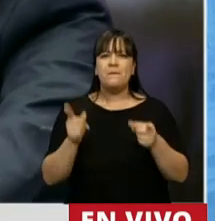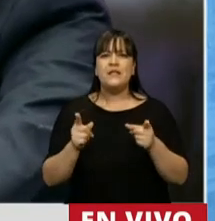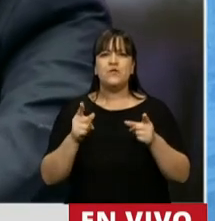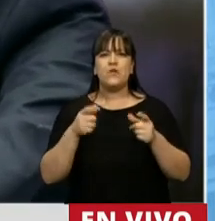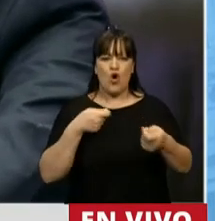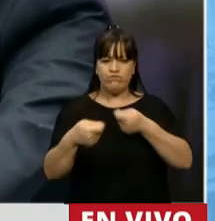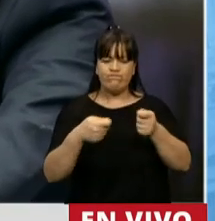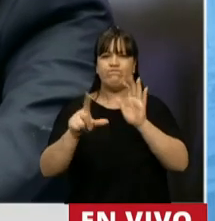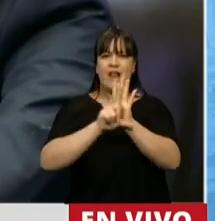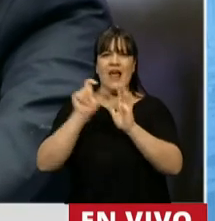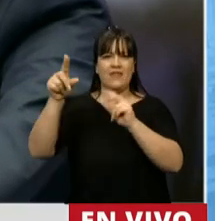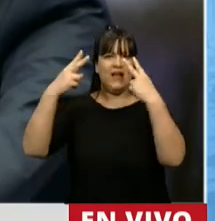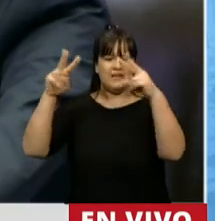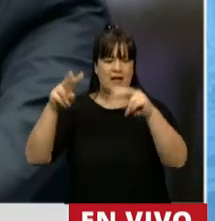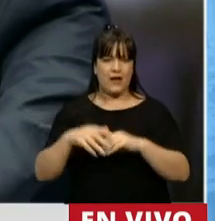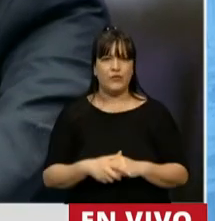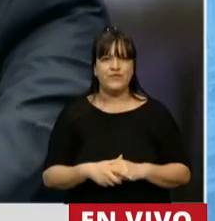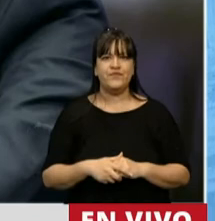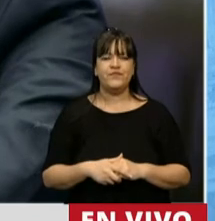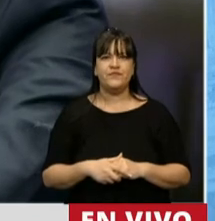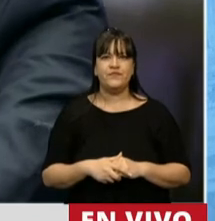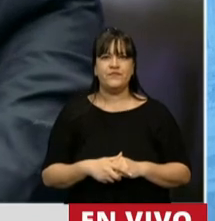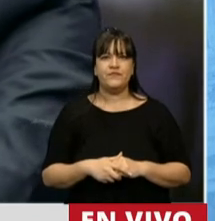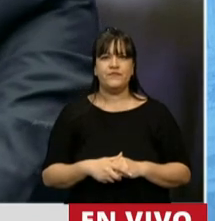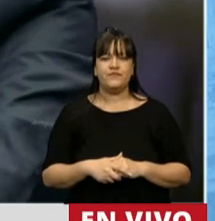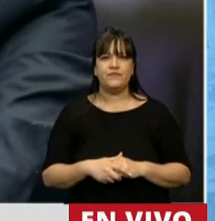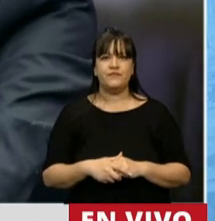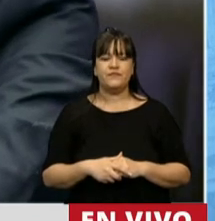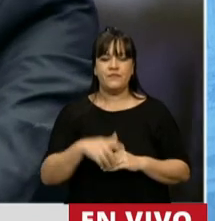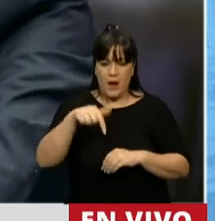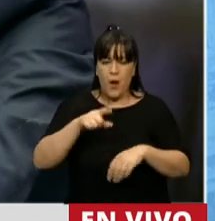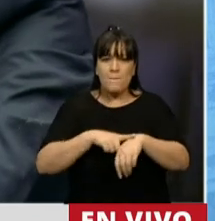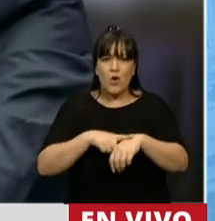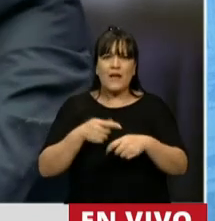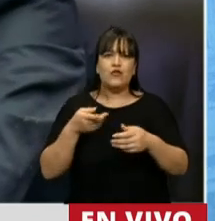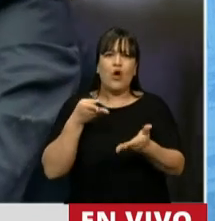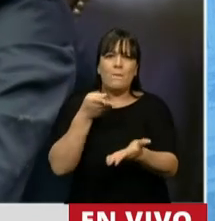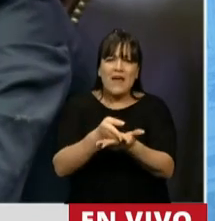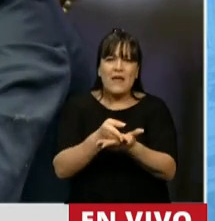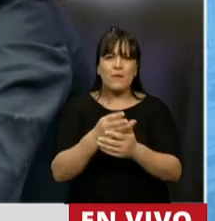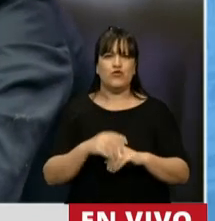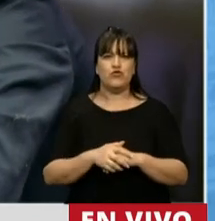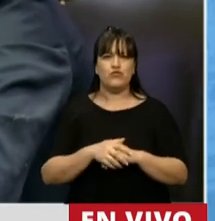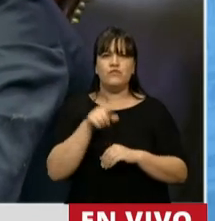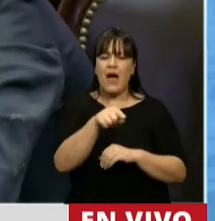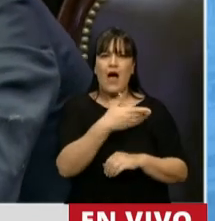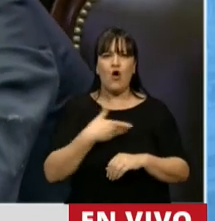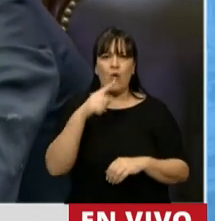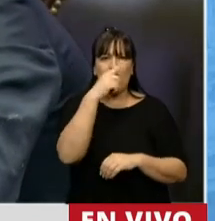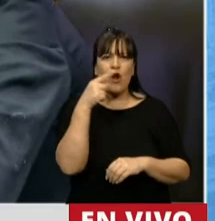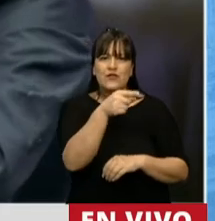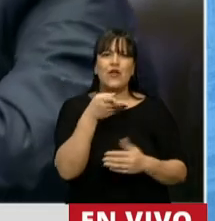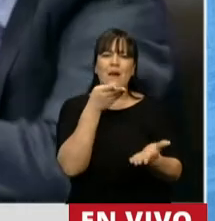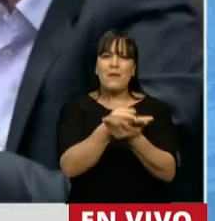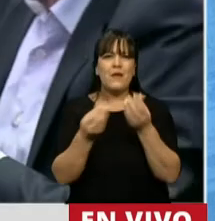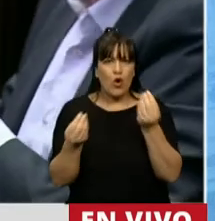de la deuda bajo ley extranjera. Y en ese aspecto es que cuando en ese momento solicitamos al Gobierno Nacional